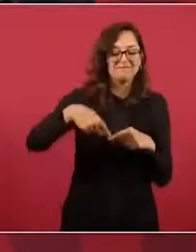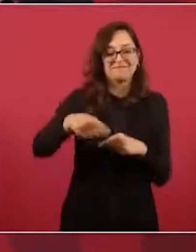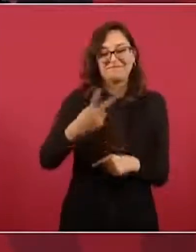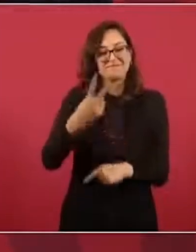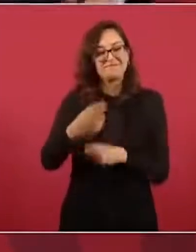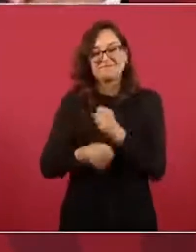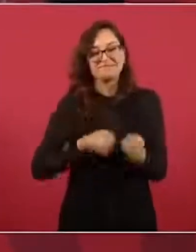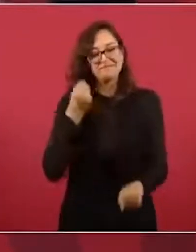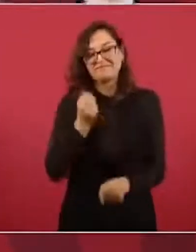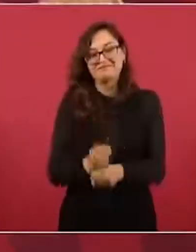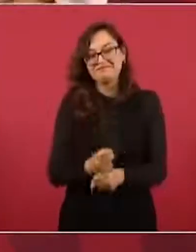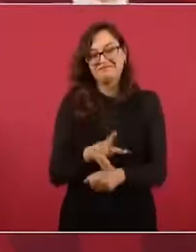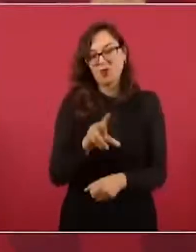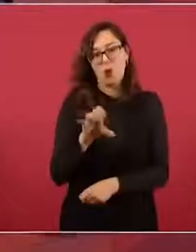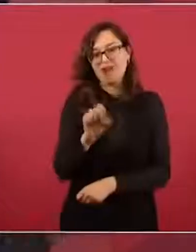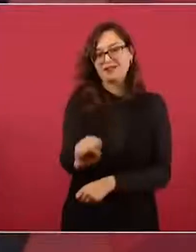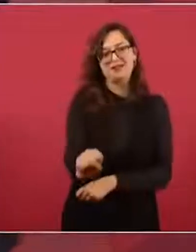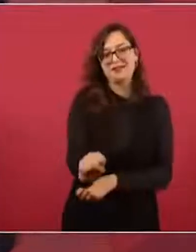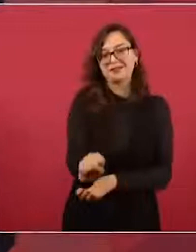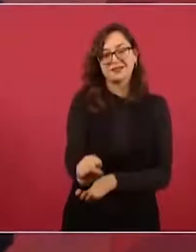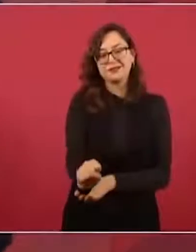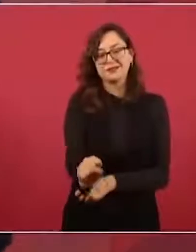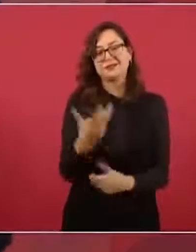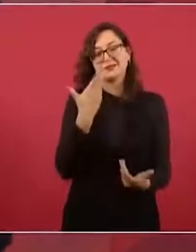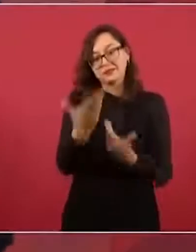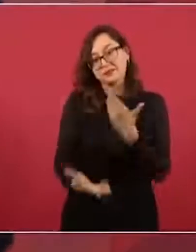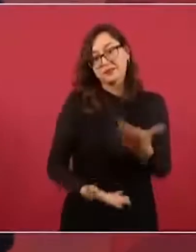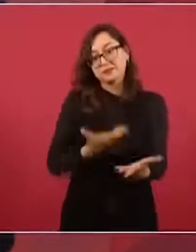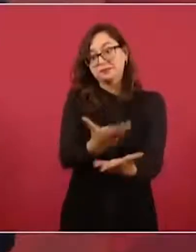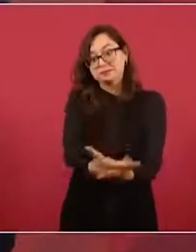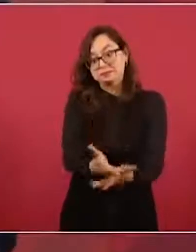pero sí es necesario atender eso hacia adelante.